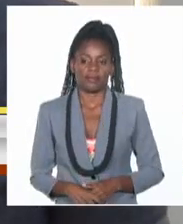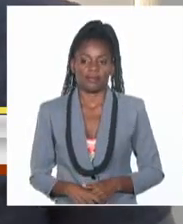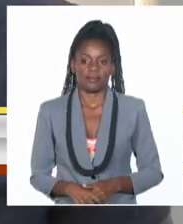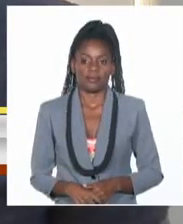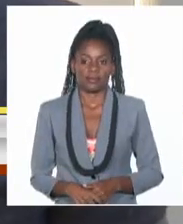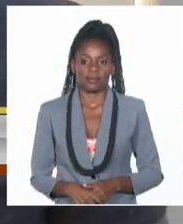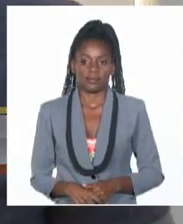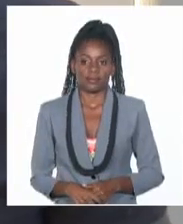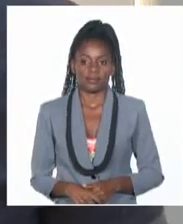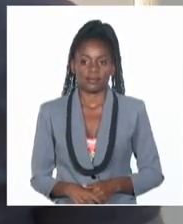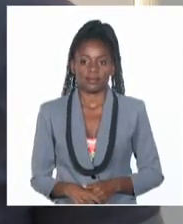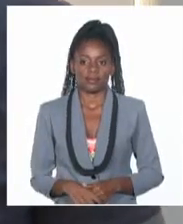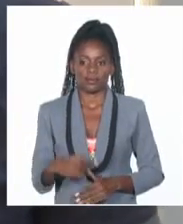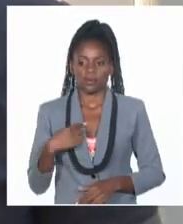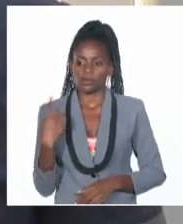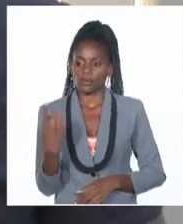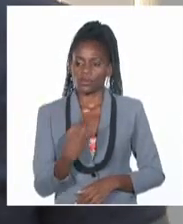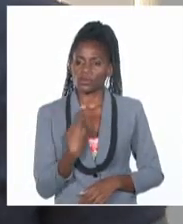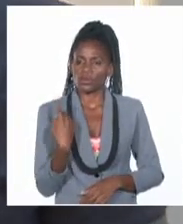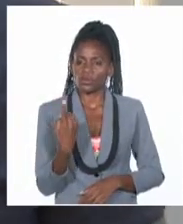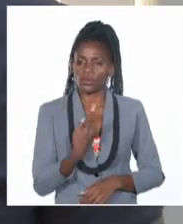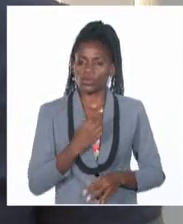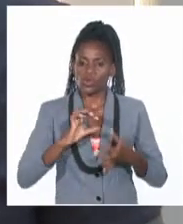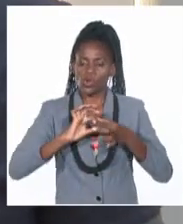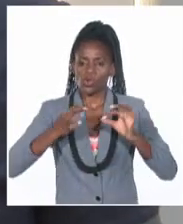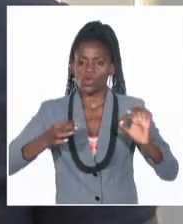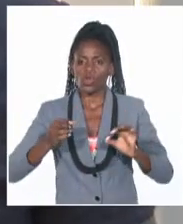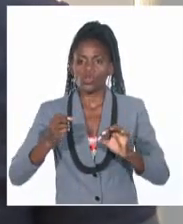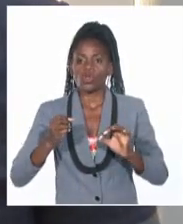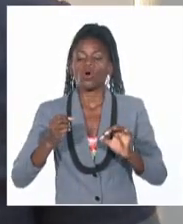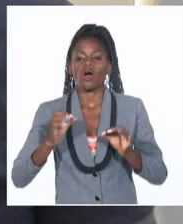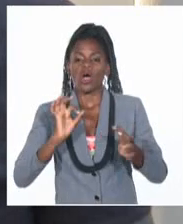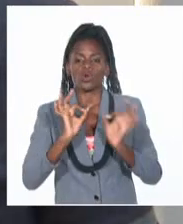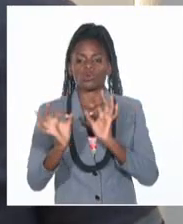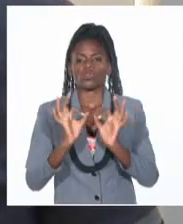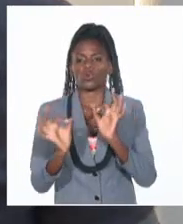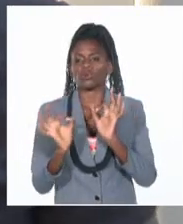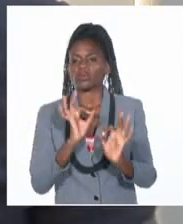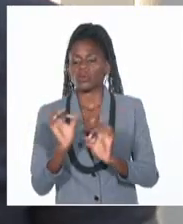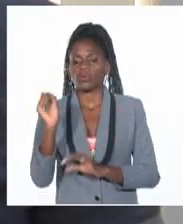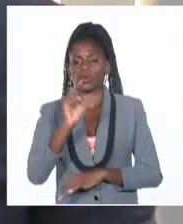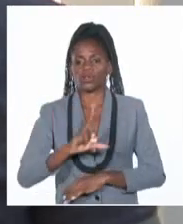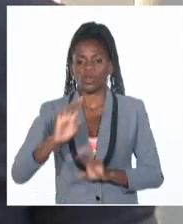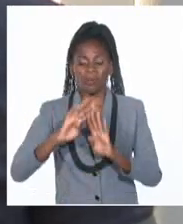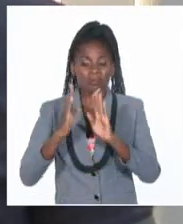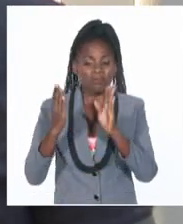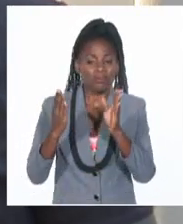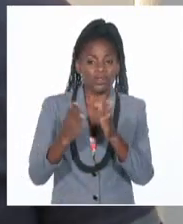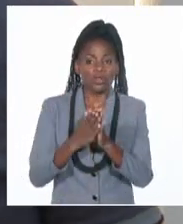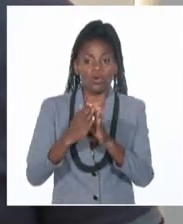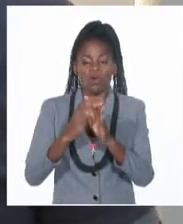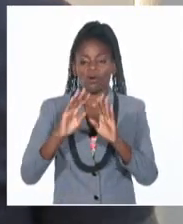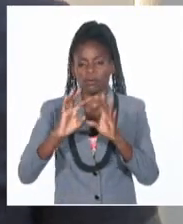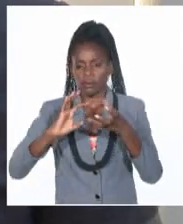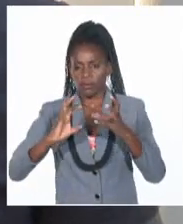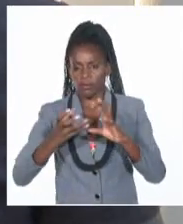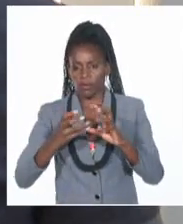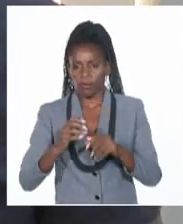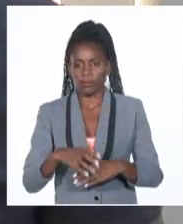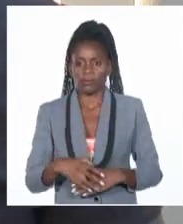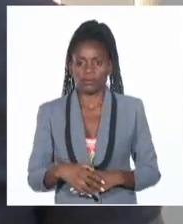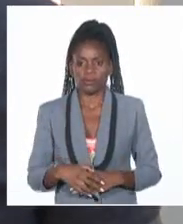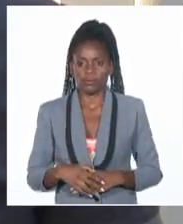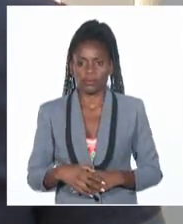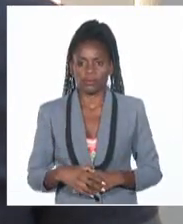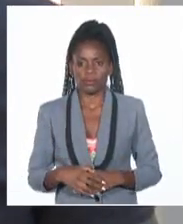Nosotros estamos en coordinaciones con Seguridad Social del territorio para engrasar bien todos estos mecanismos. Y Bernardo, cuando